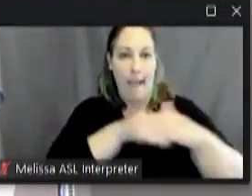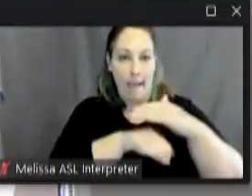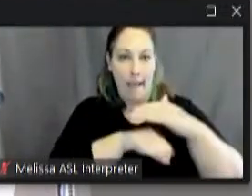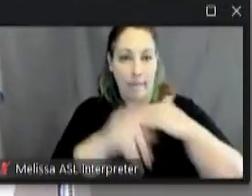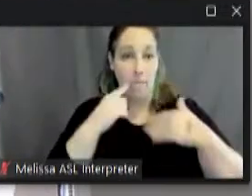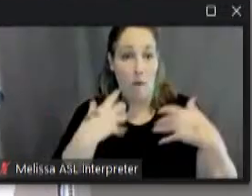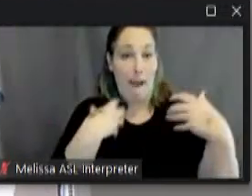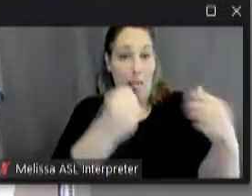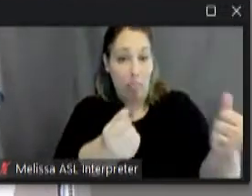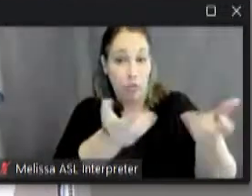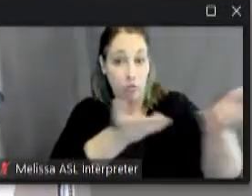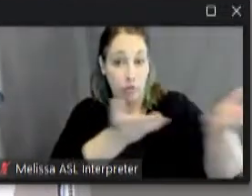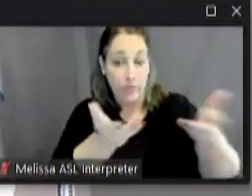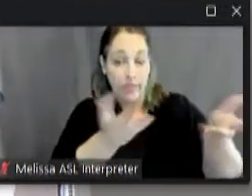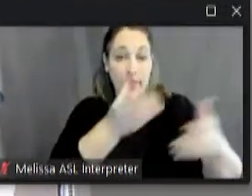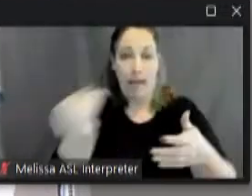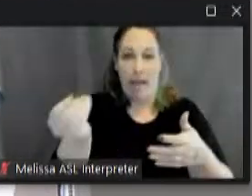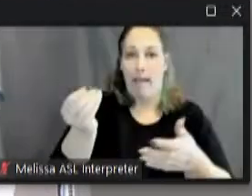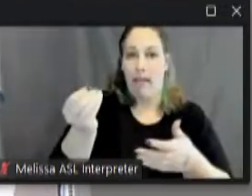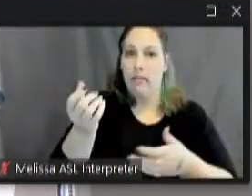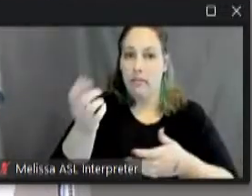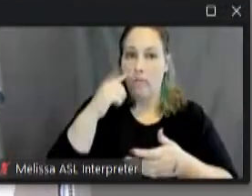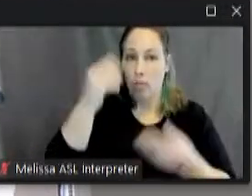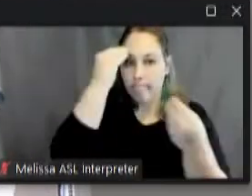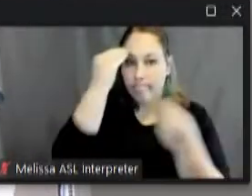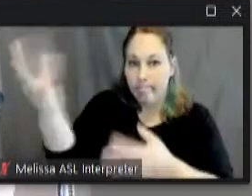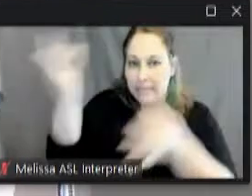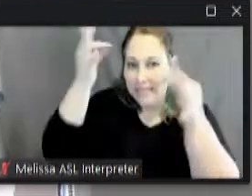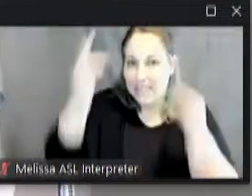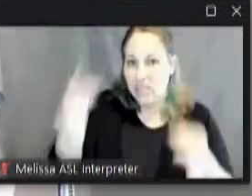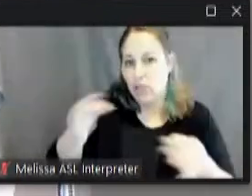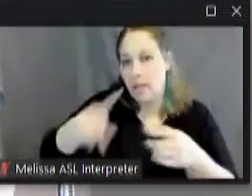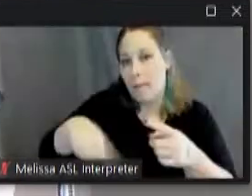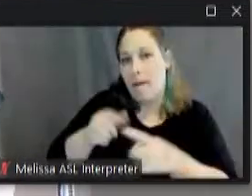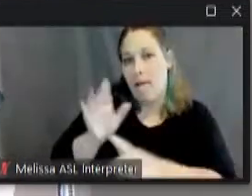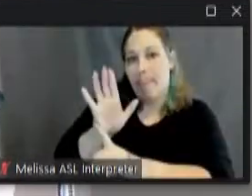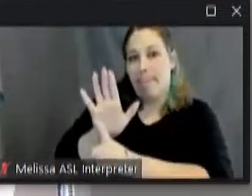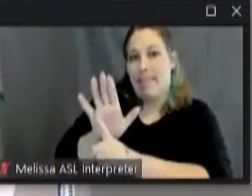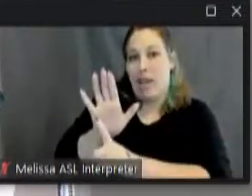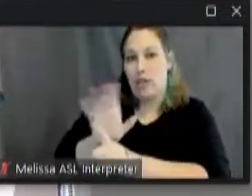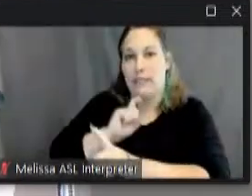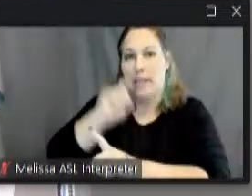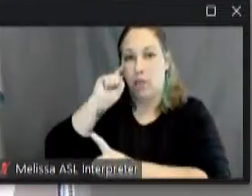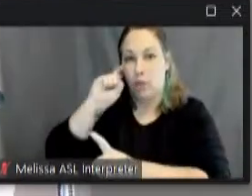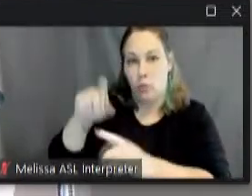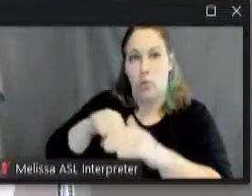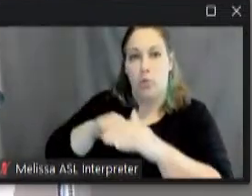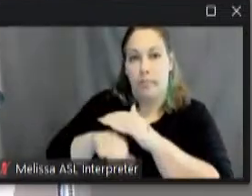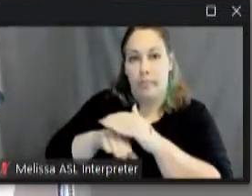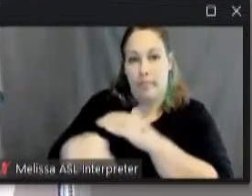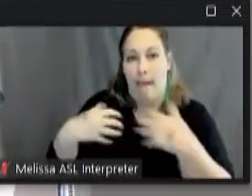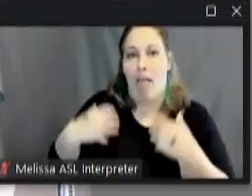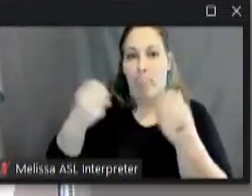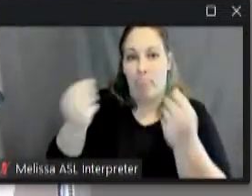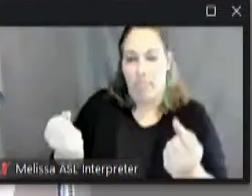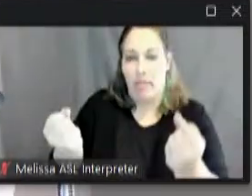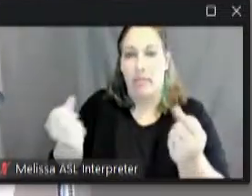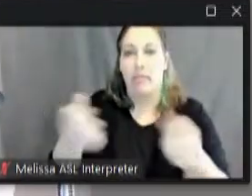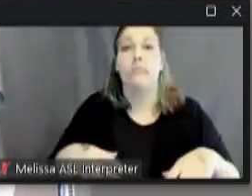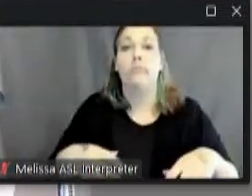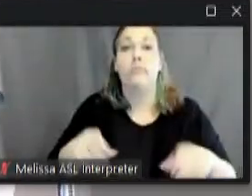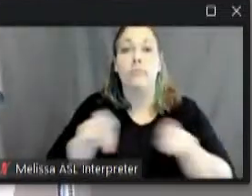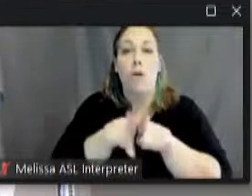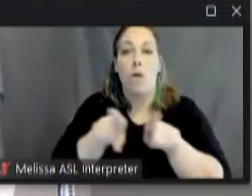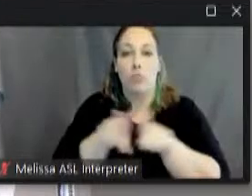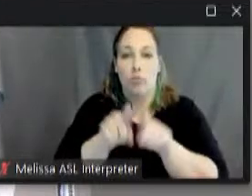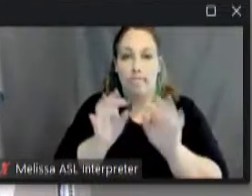reproductiva. Segundo, es imperativo que se promueva la inclusión, la educación sexual integral en los